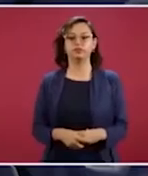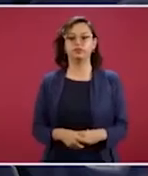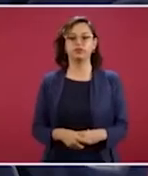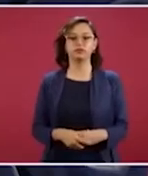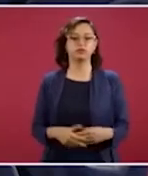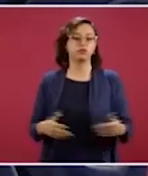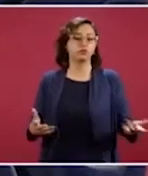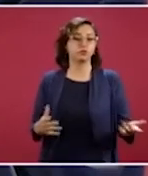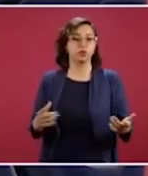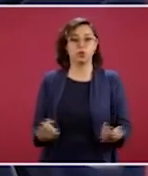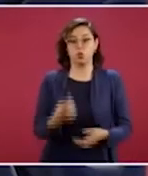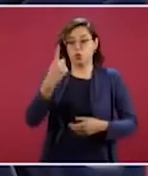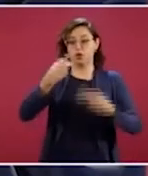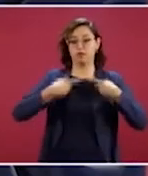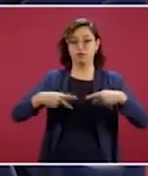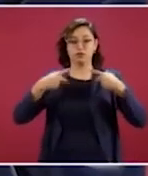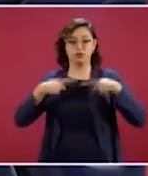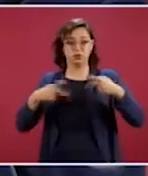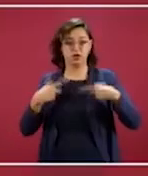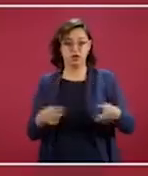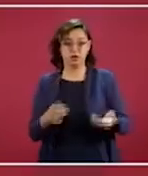de un solo hombre